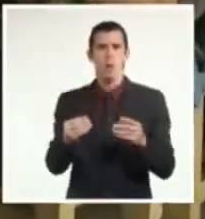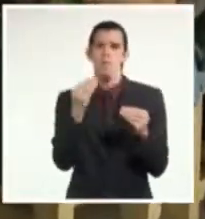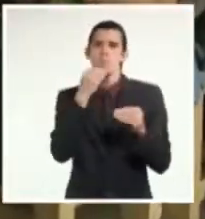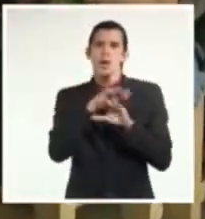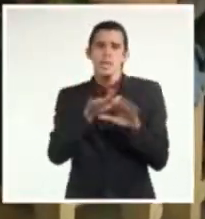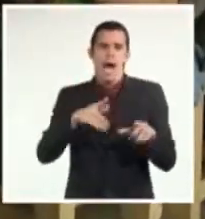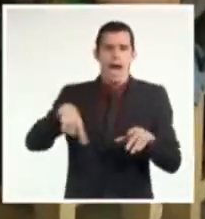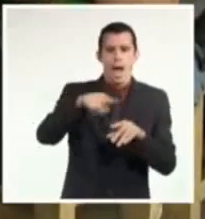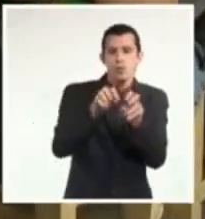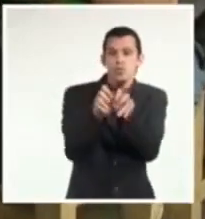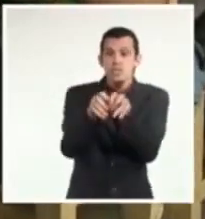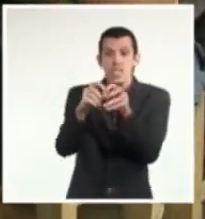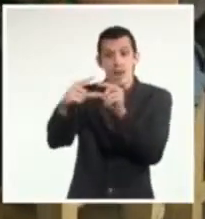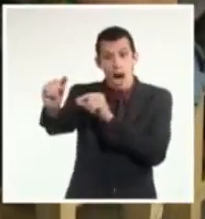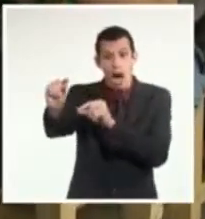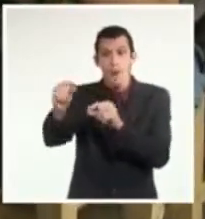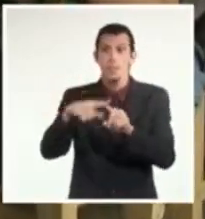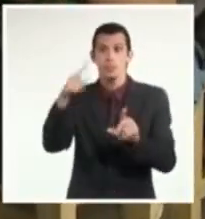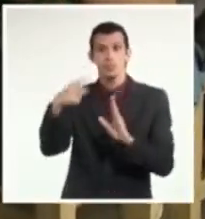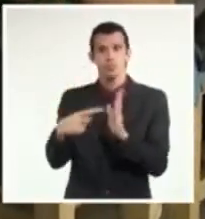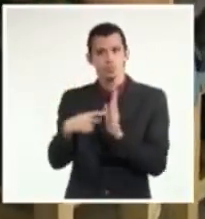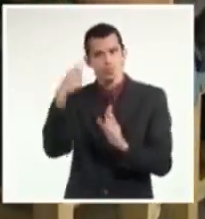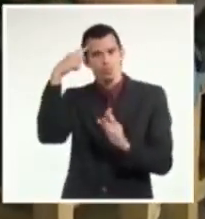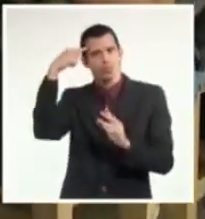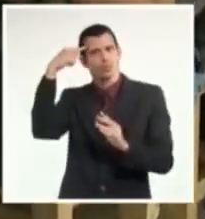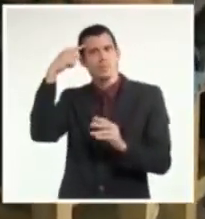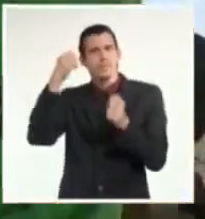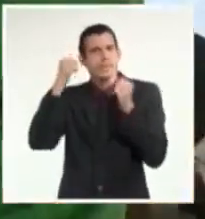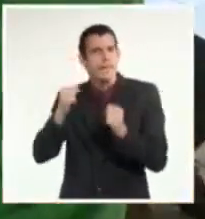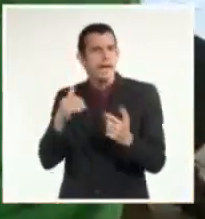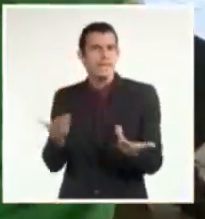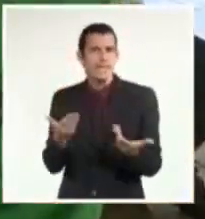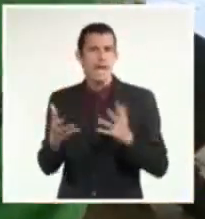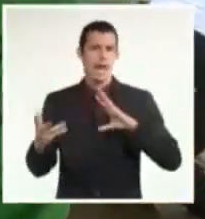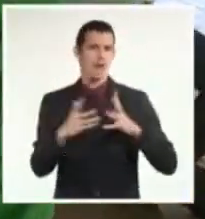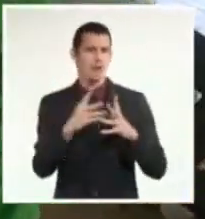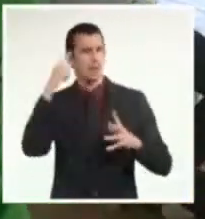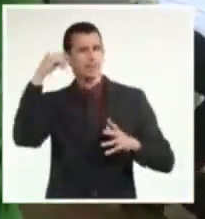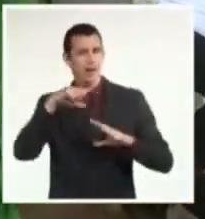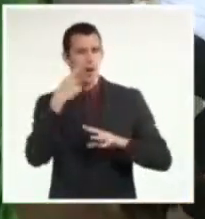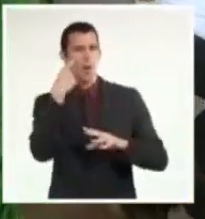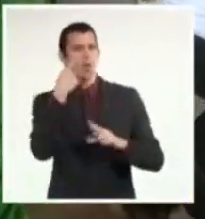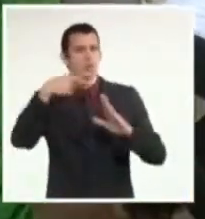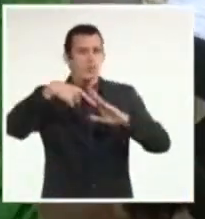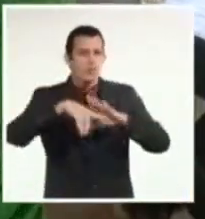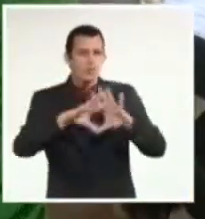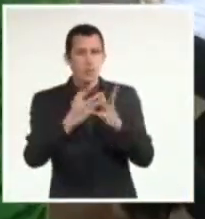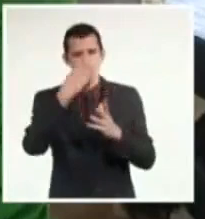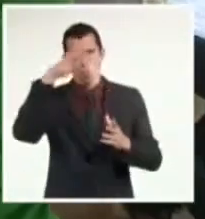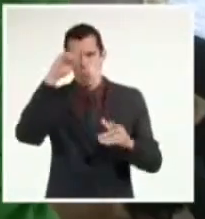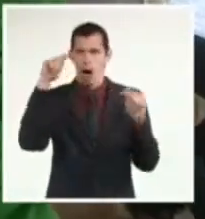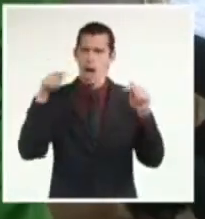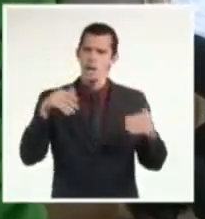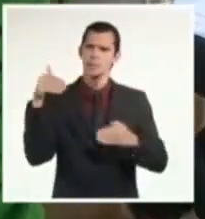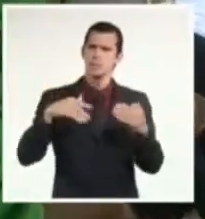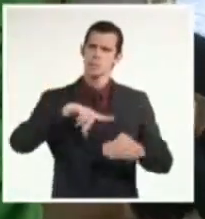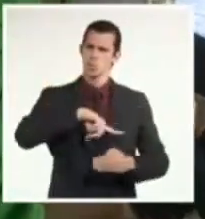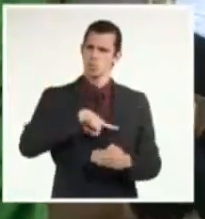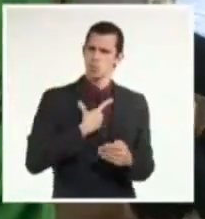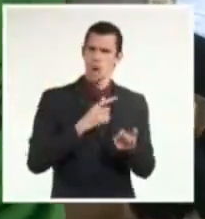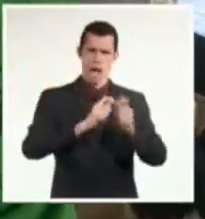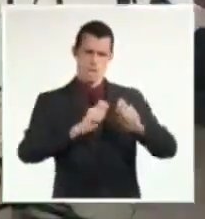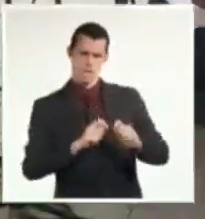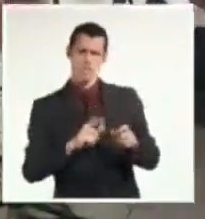Unidos. Durante 4 jornadas, los jóvenes intercambiaron con científicos, deportistas, campesinos y artistas, quienes desde sus